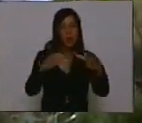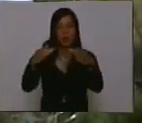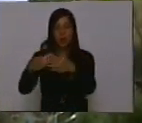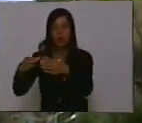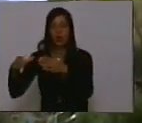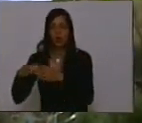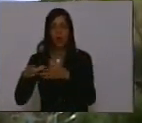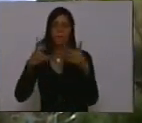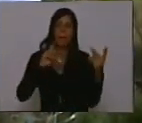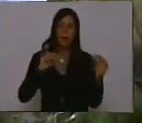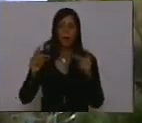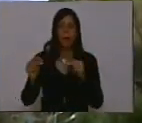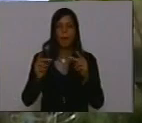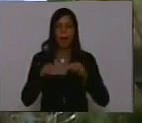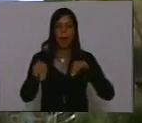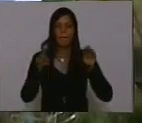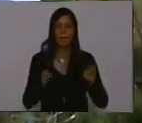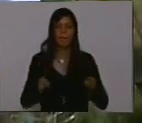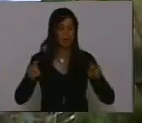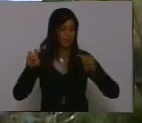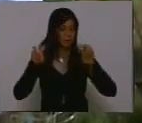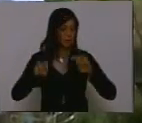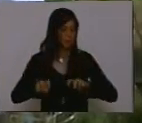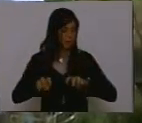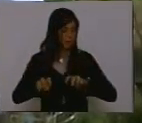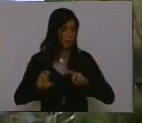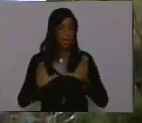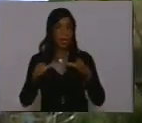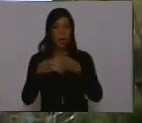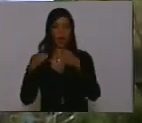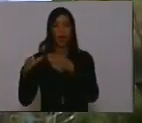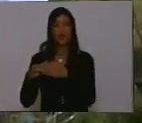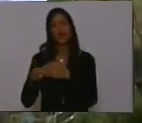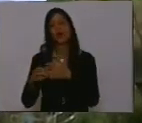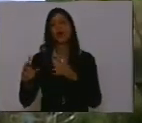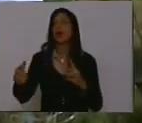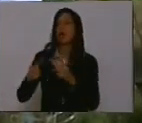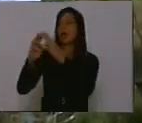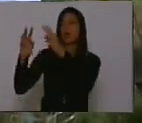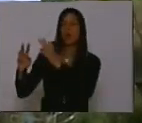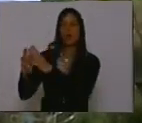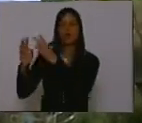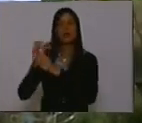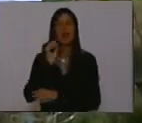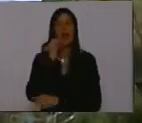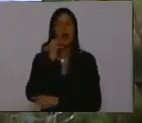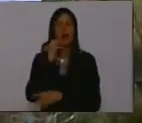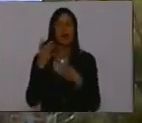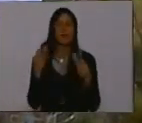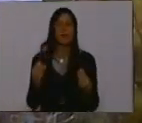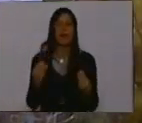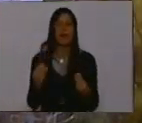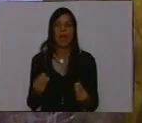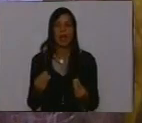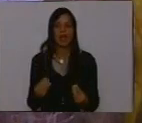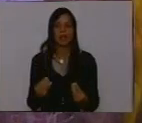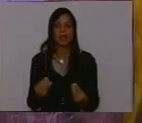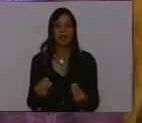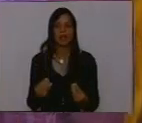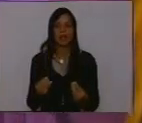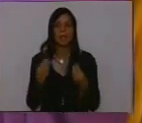en reuniones, a encontrarnos con la juventud para